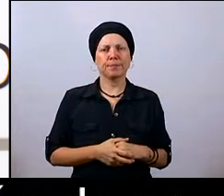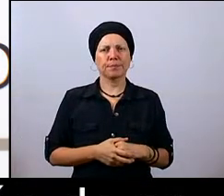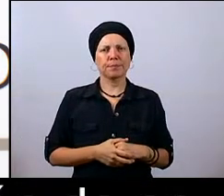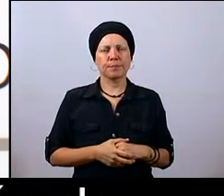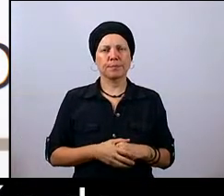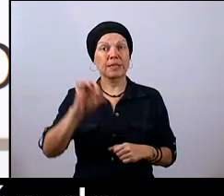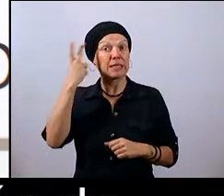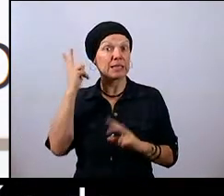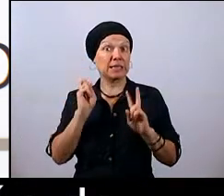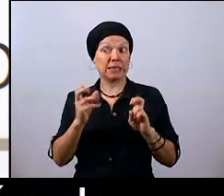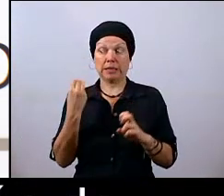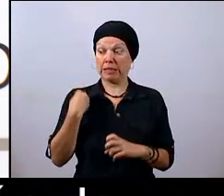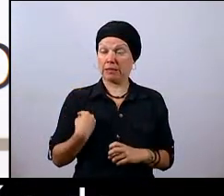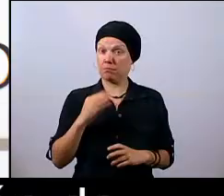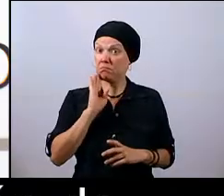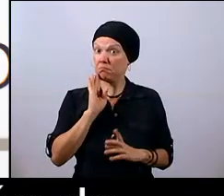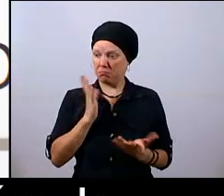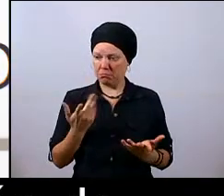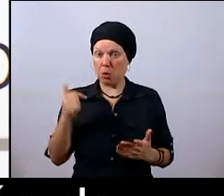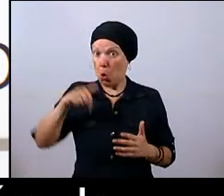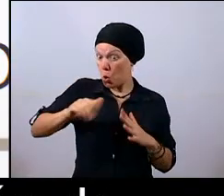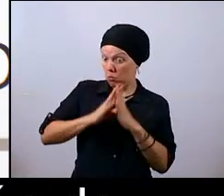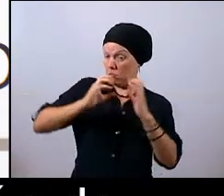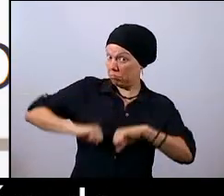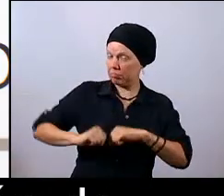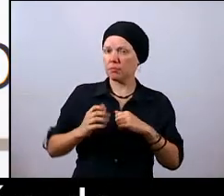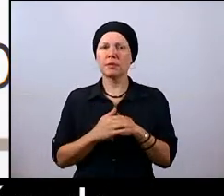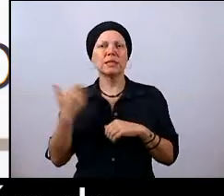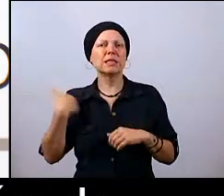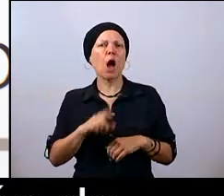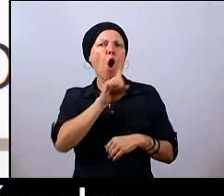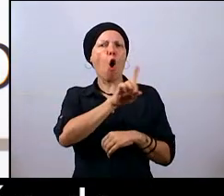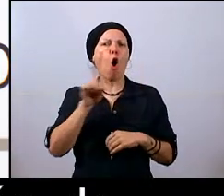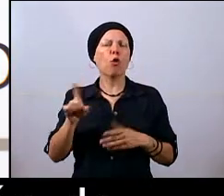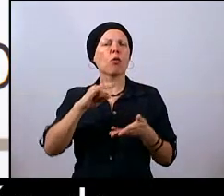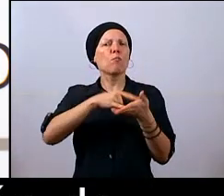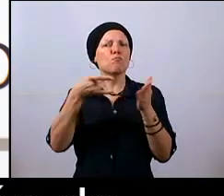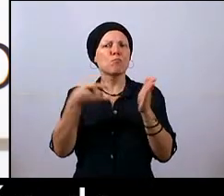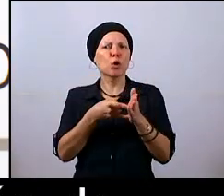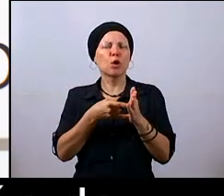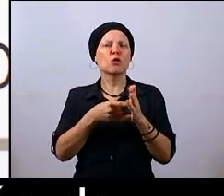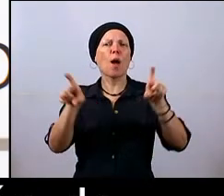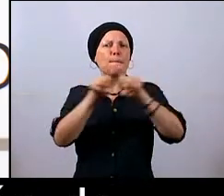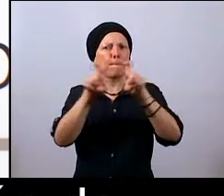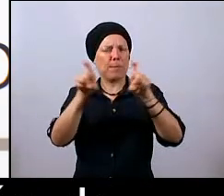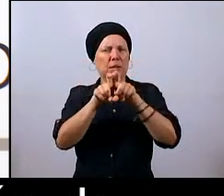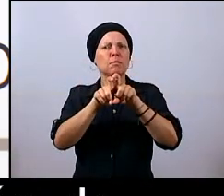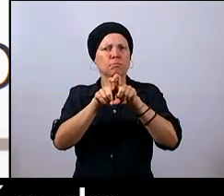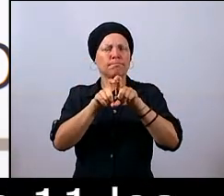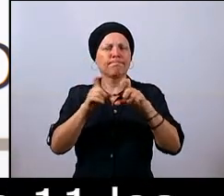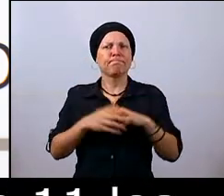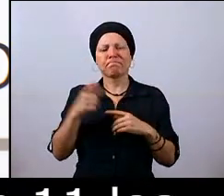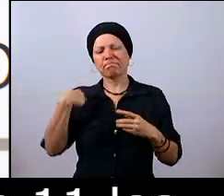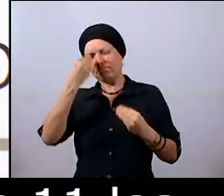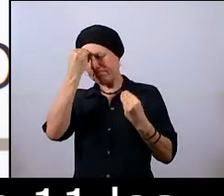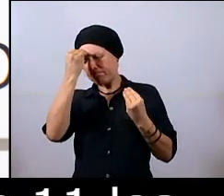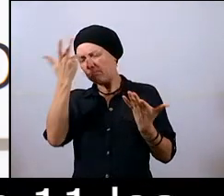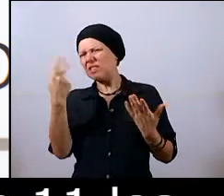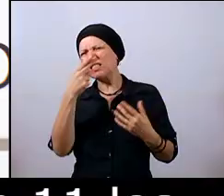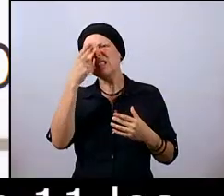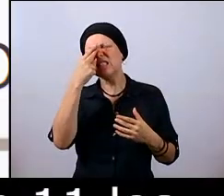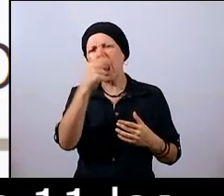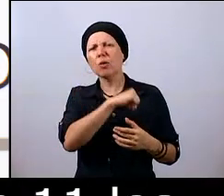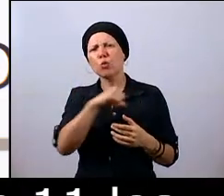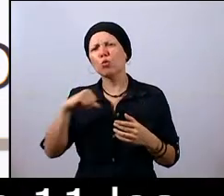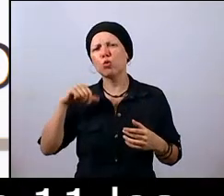esta iniciativa que hemos aprobado hoy, ya son 11 los proyectos empresariales que consideramos de interés